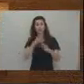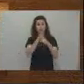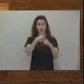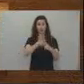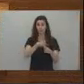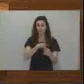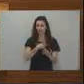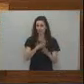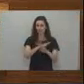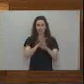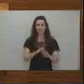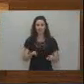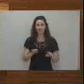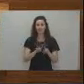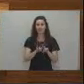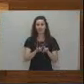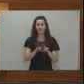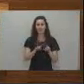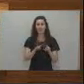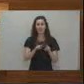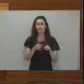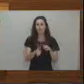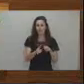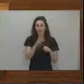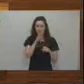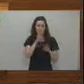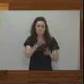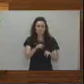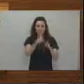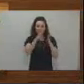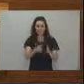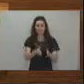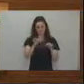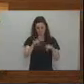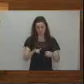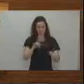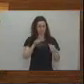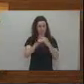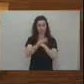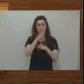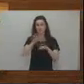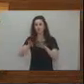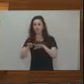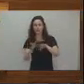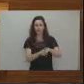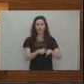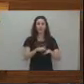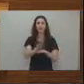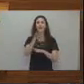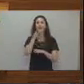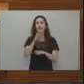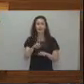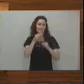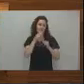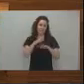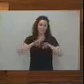Tengo una especial debilidad, en este caso se la llevaré, que lo que define si es de izquierda o de derecha es quién lo financia. Es lo que marca